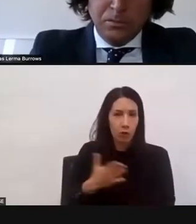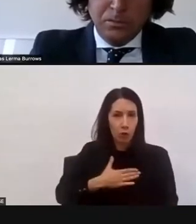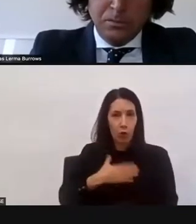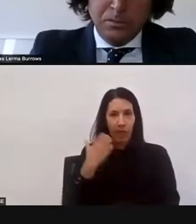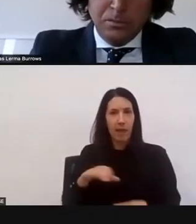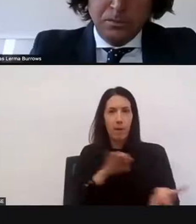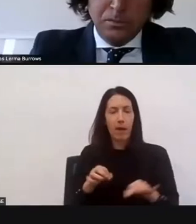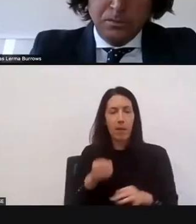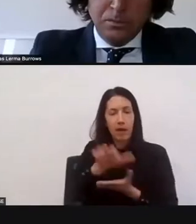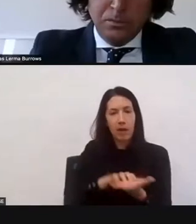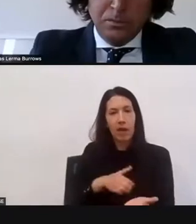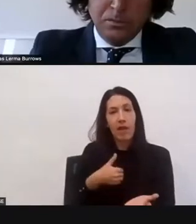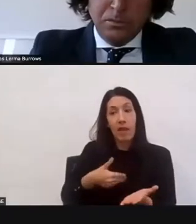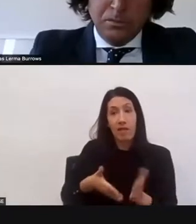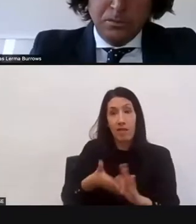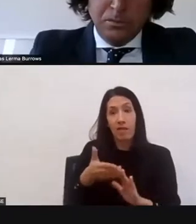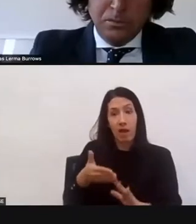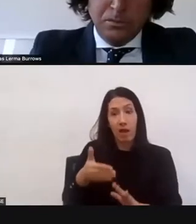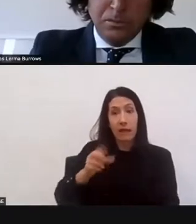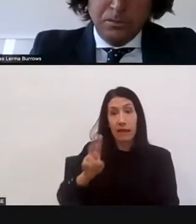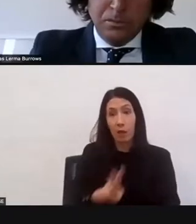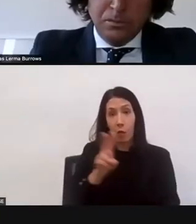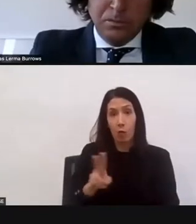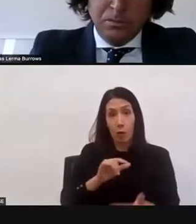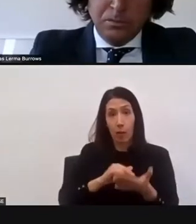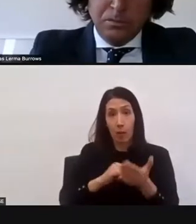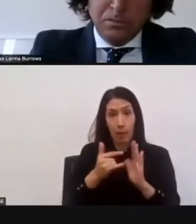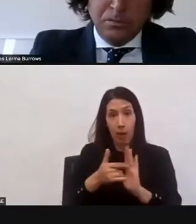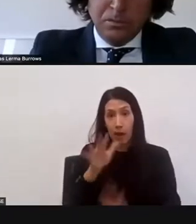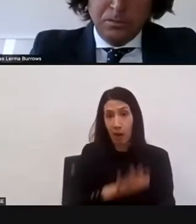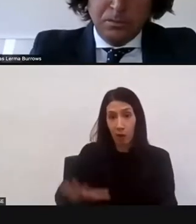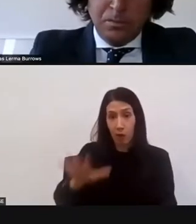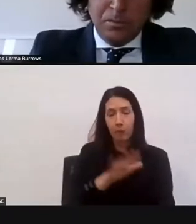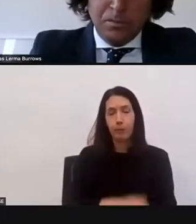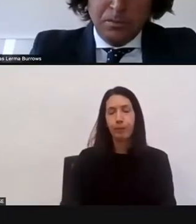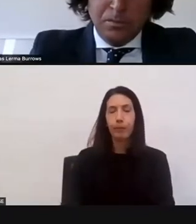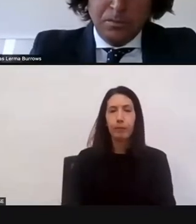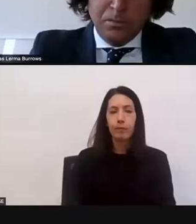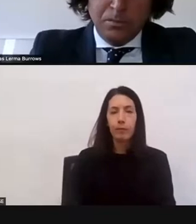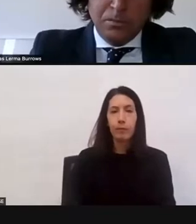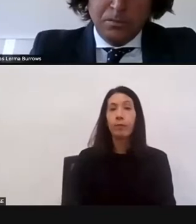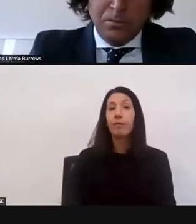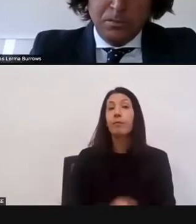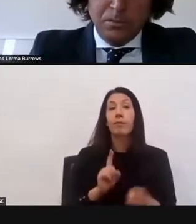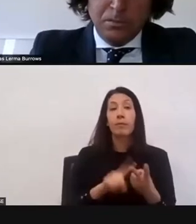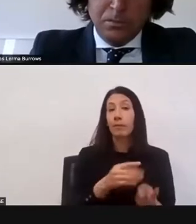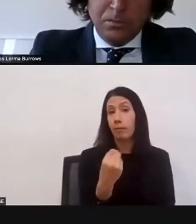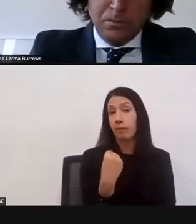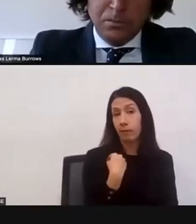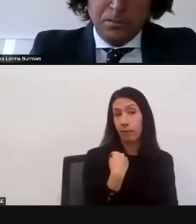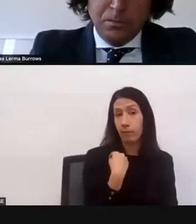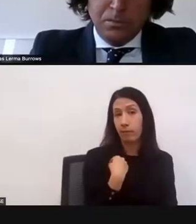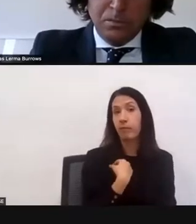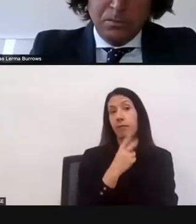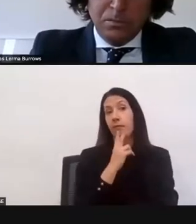que va a ser el segundo plan a nivel nacional. En relación con la pregunta que me trasladabas,